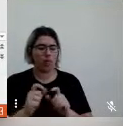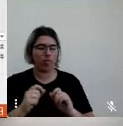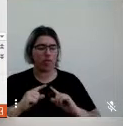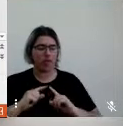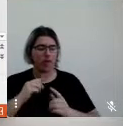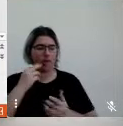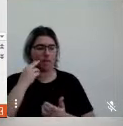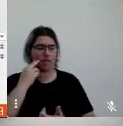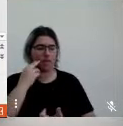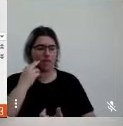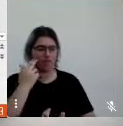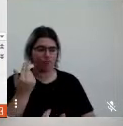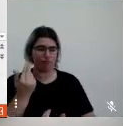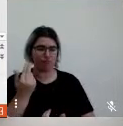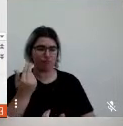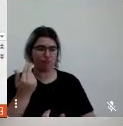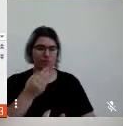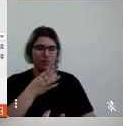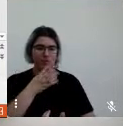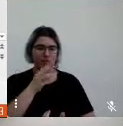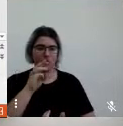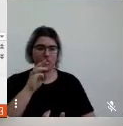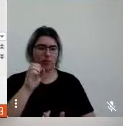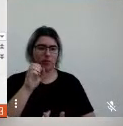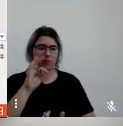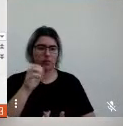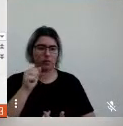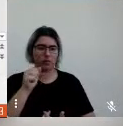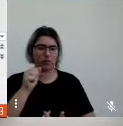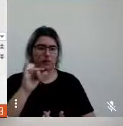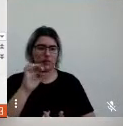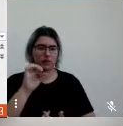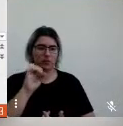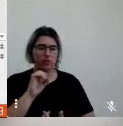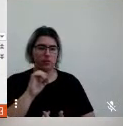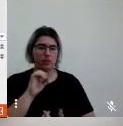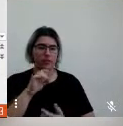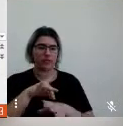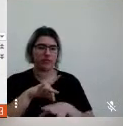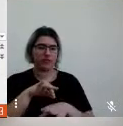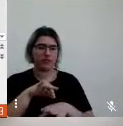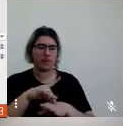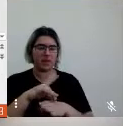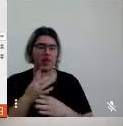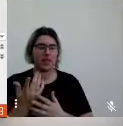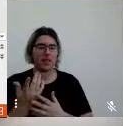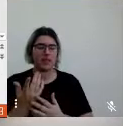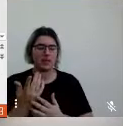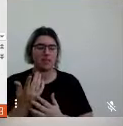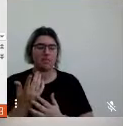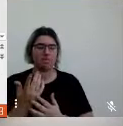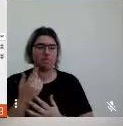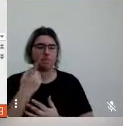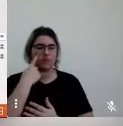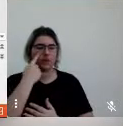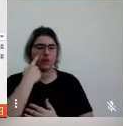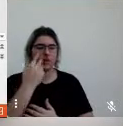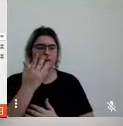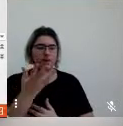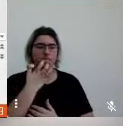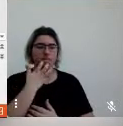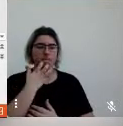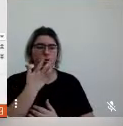con miedo al potasio, a la hiperpotasemia. Vale. Ahí, a ver, por ejemplo, en